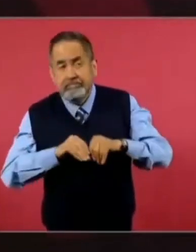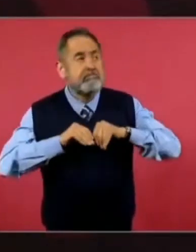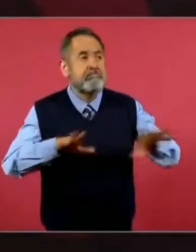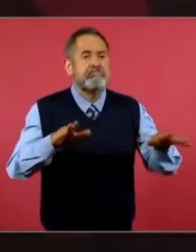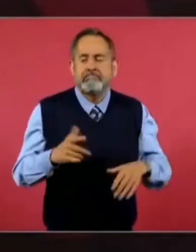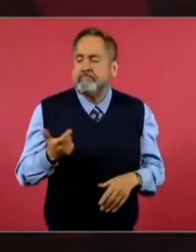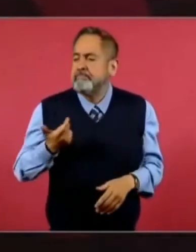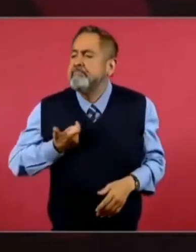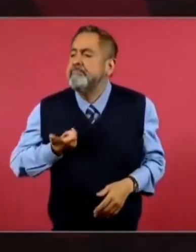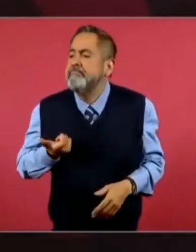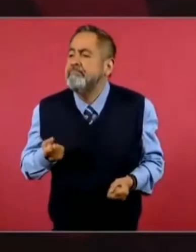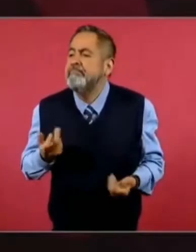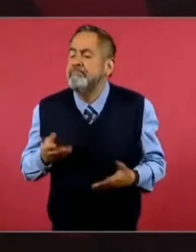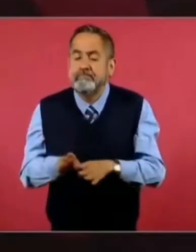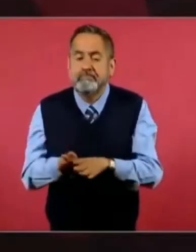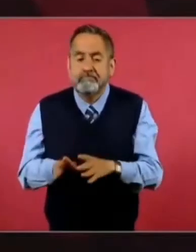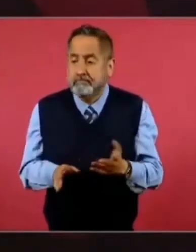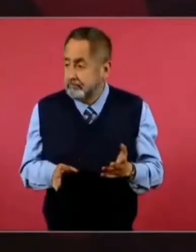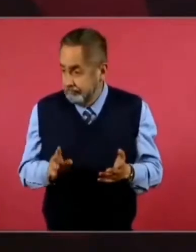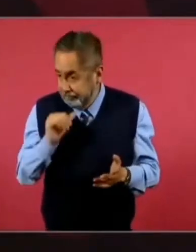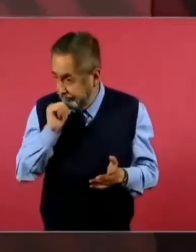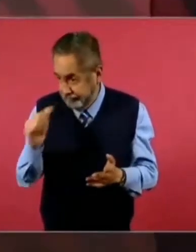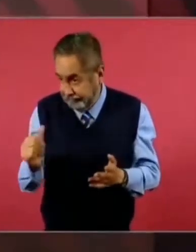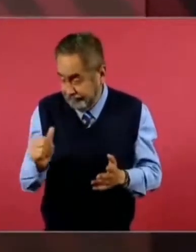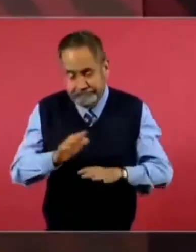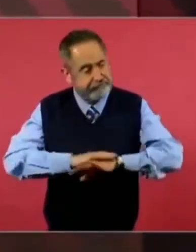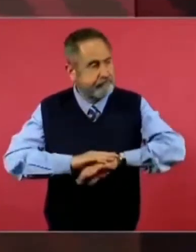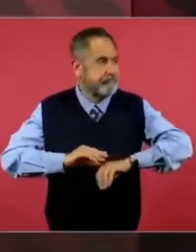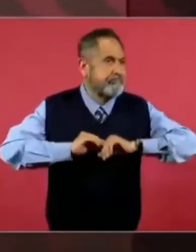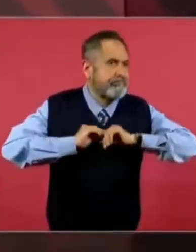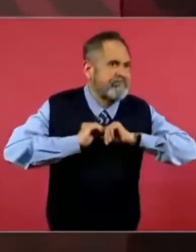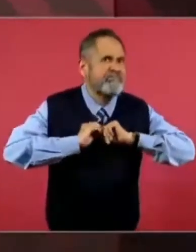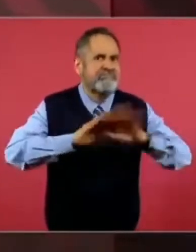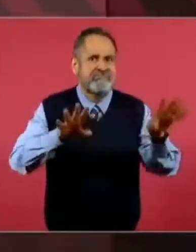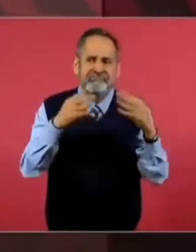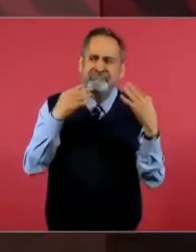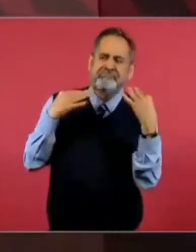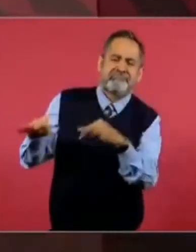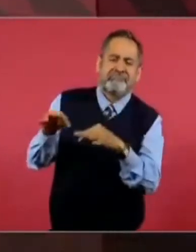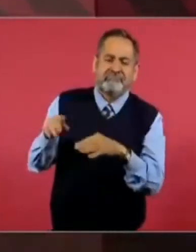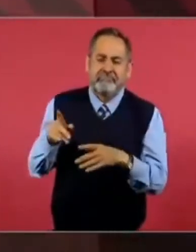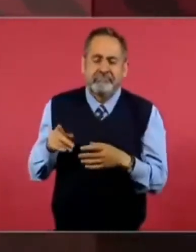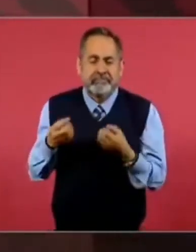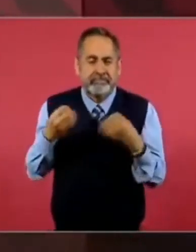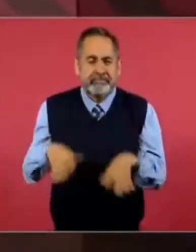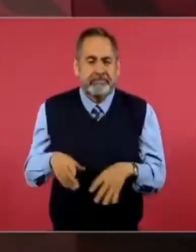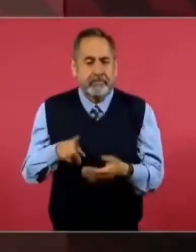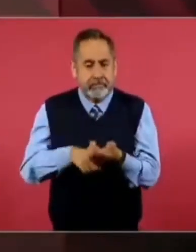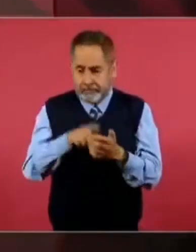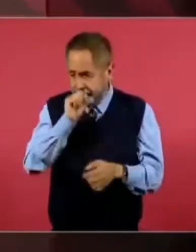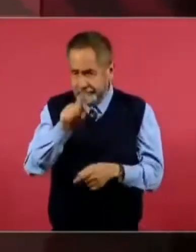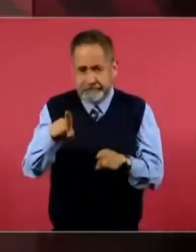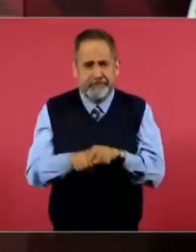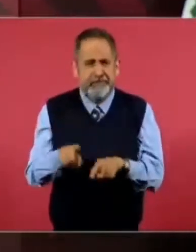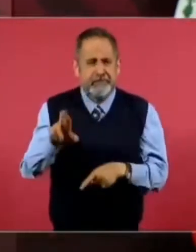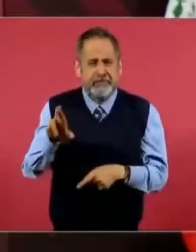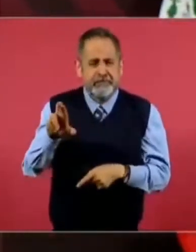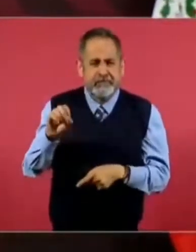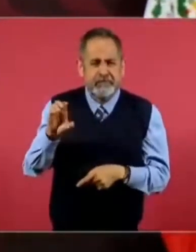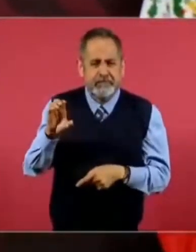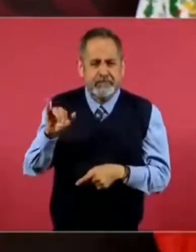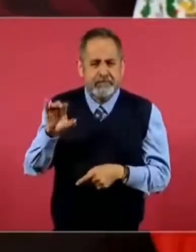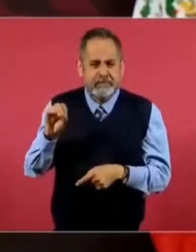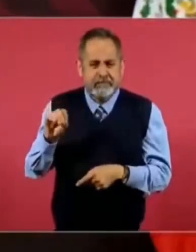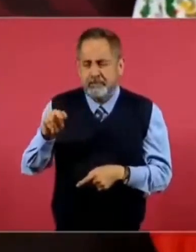reglar porque si no así fue lo de Rocío